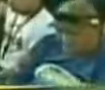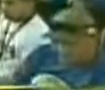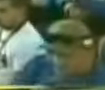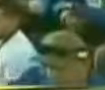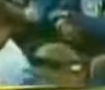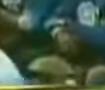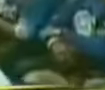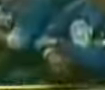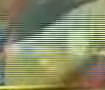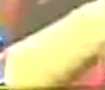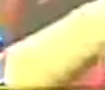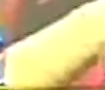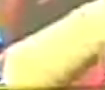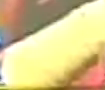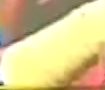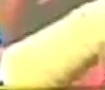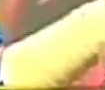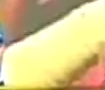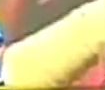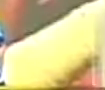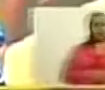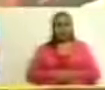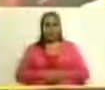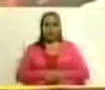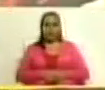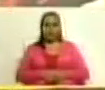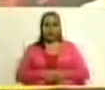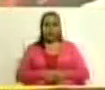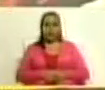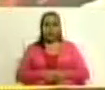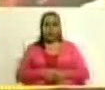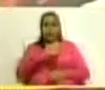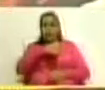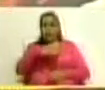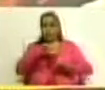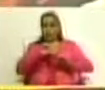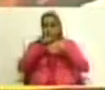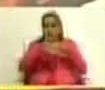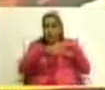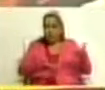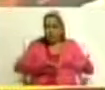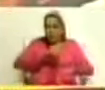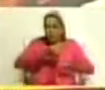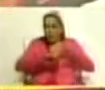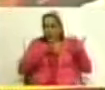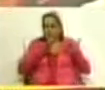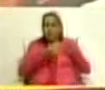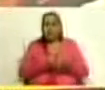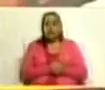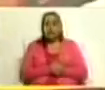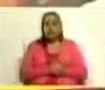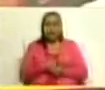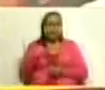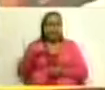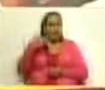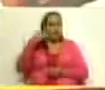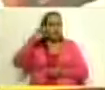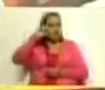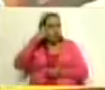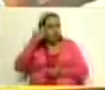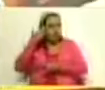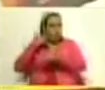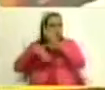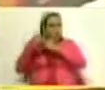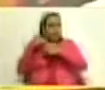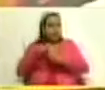Pueblo, candela, candela, pueblo. De ahí venimos nosotros, de la candela. Estaba recordando Diosdado